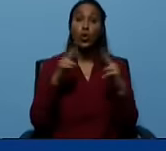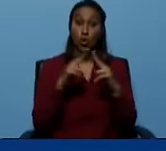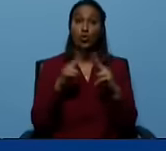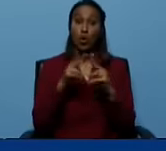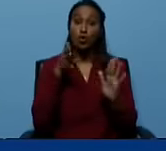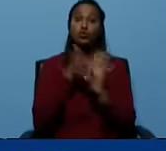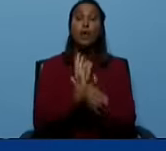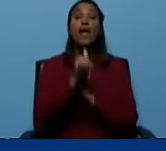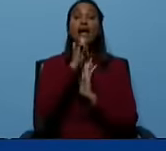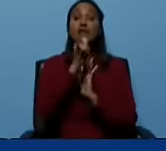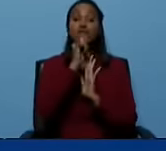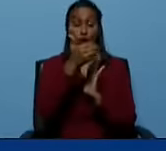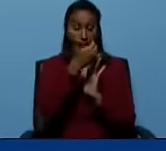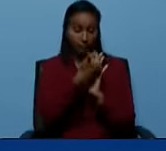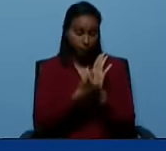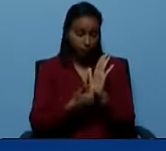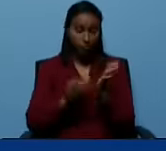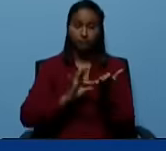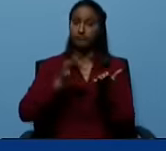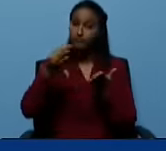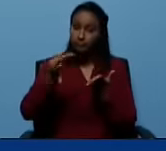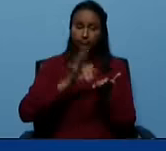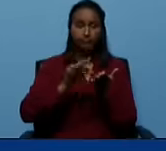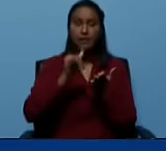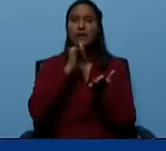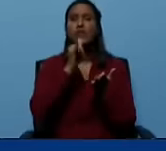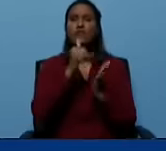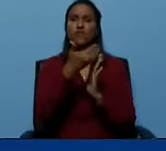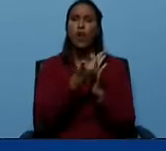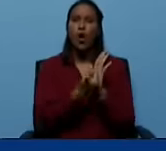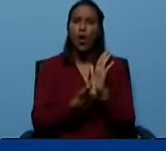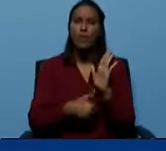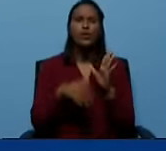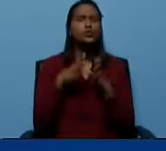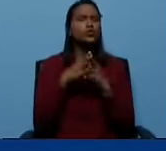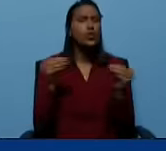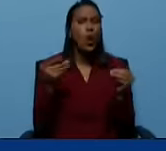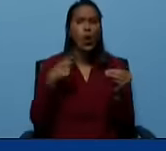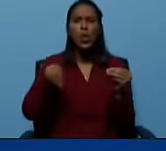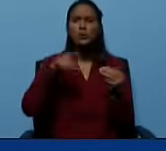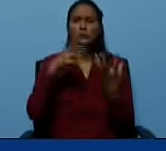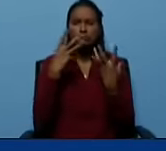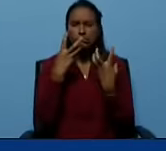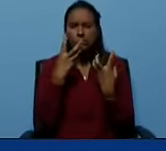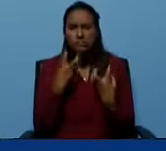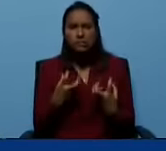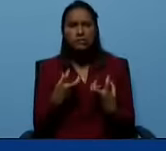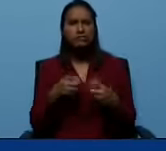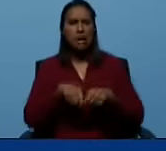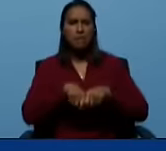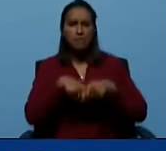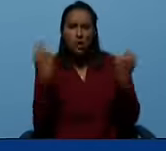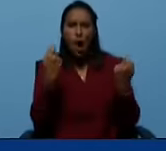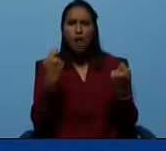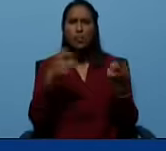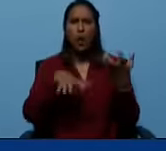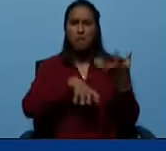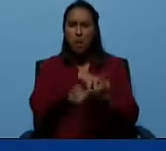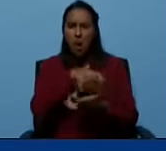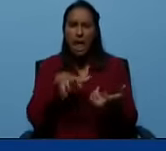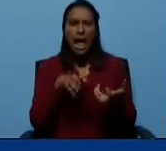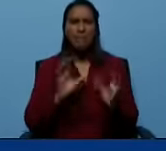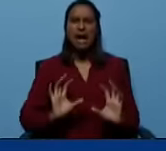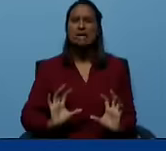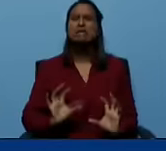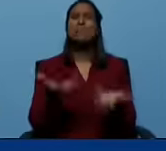informe estricto que se ha llevado. Y es muy triste todo lo que destruyeron, todo lo que quemaron. Fueron delincuentes, realmente